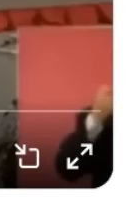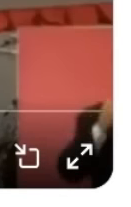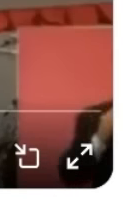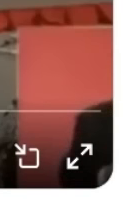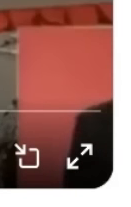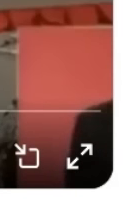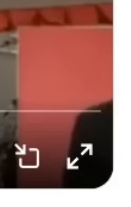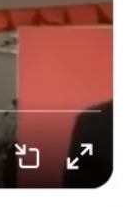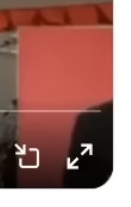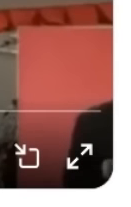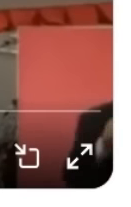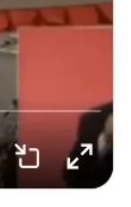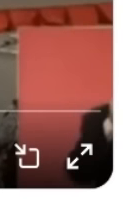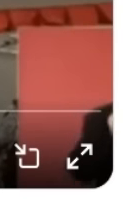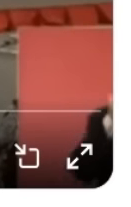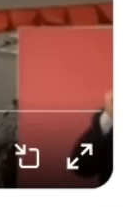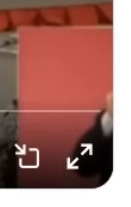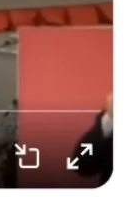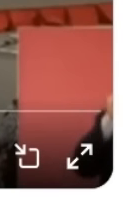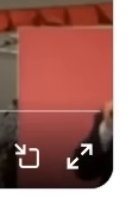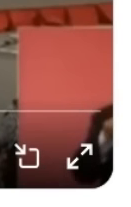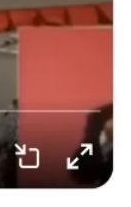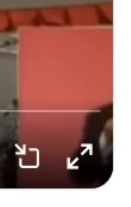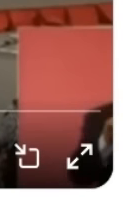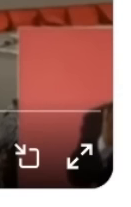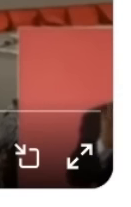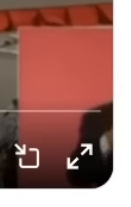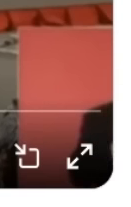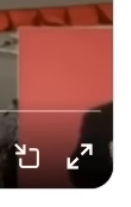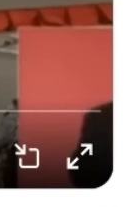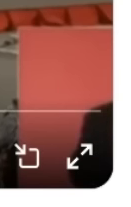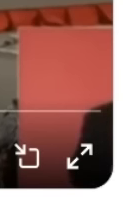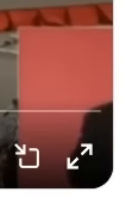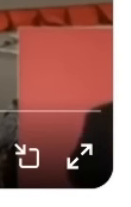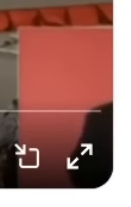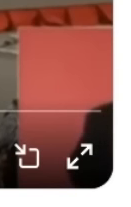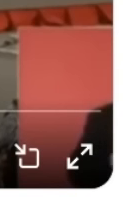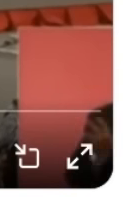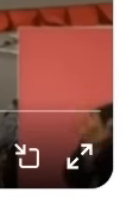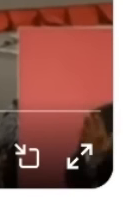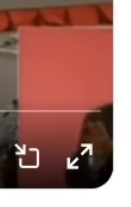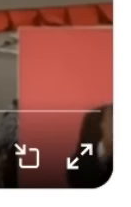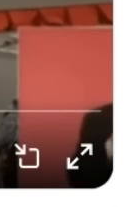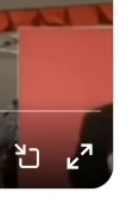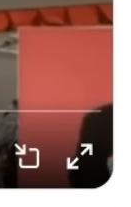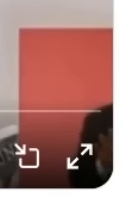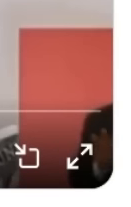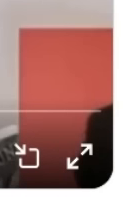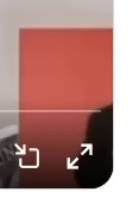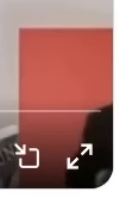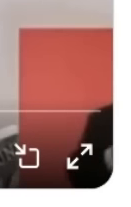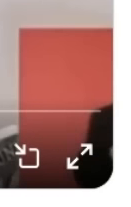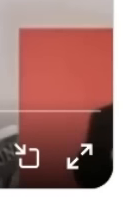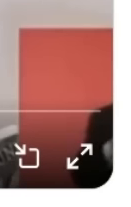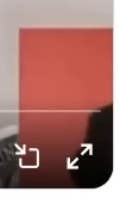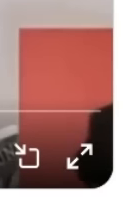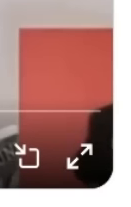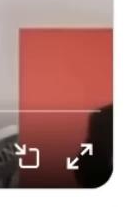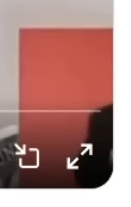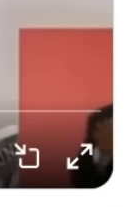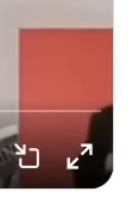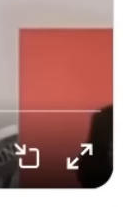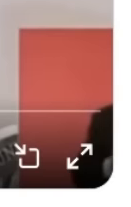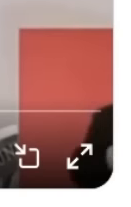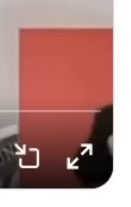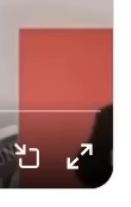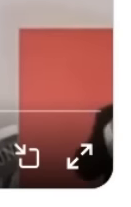El día de ayer se publicó en el Diario Oficial de la Federación la reforma en materia de pensiones que